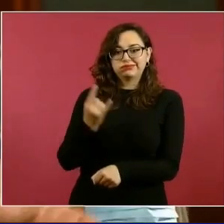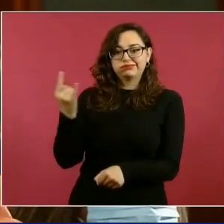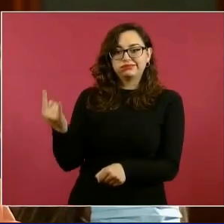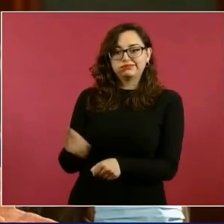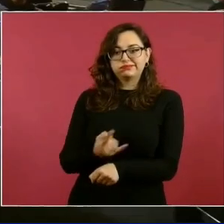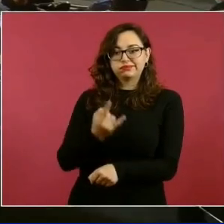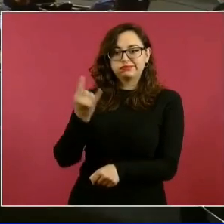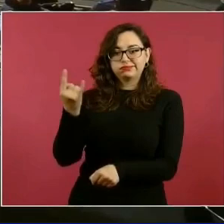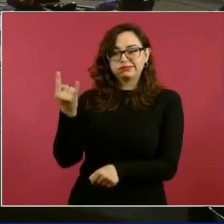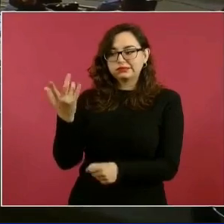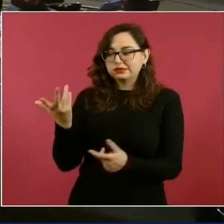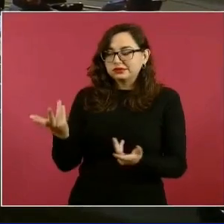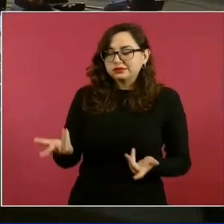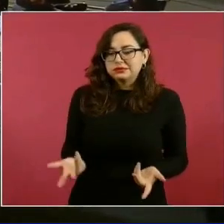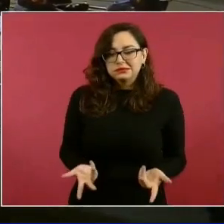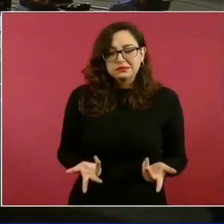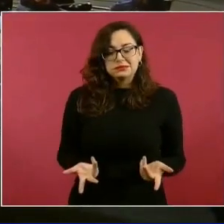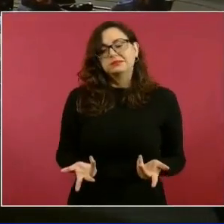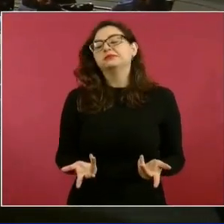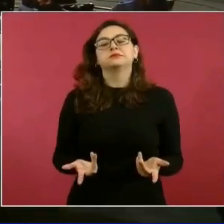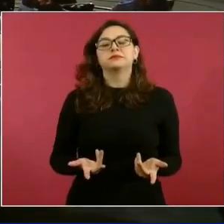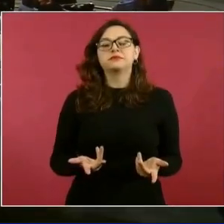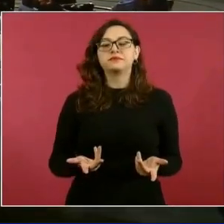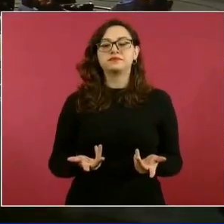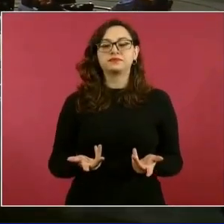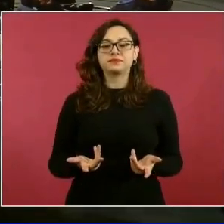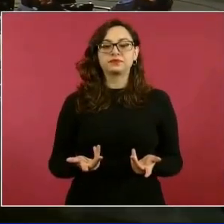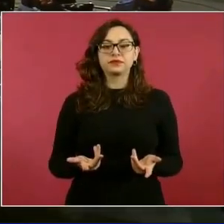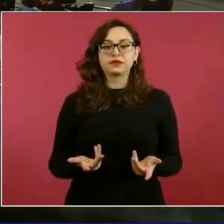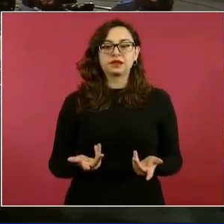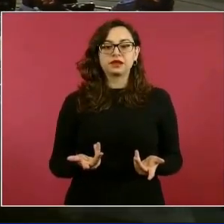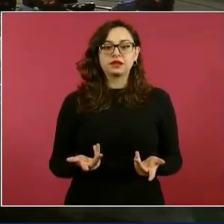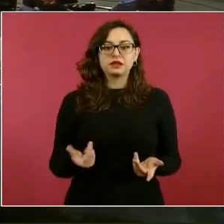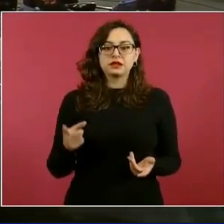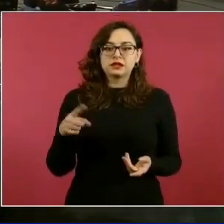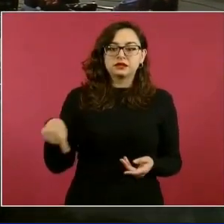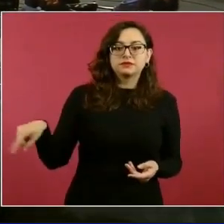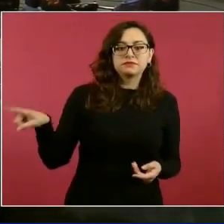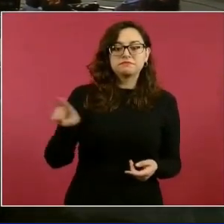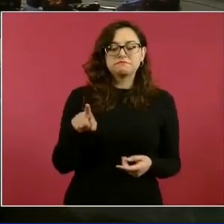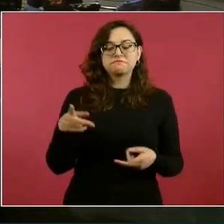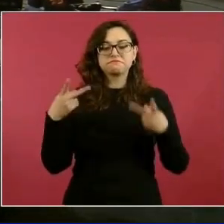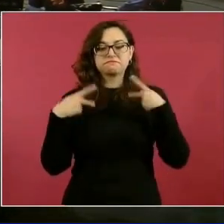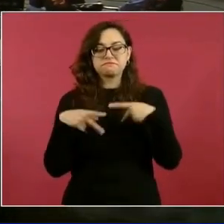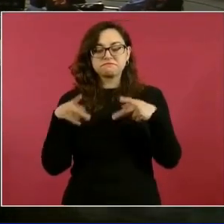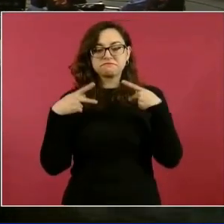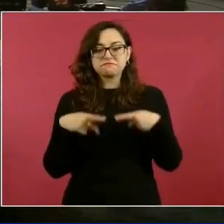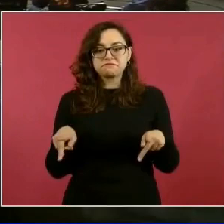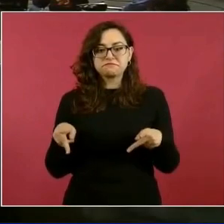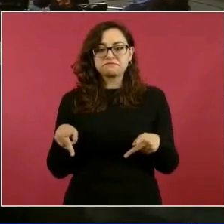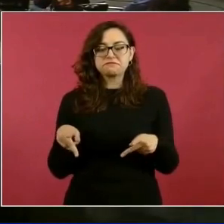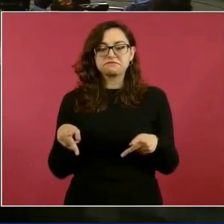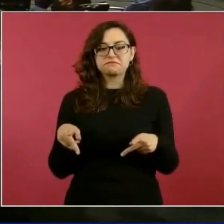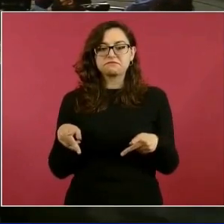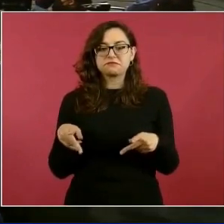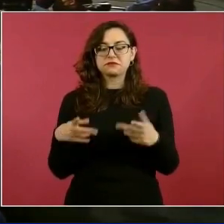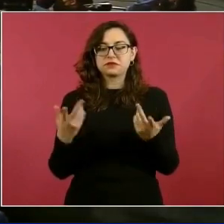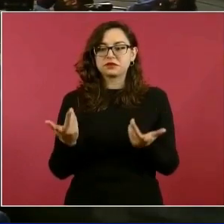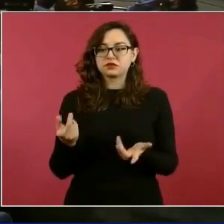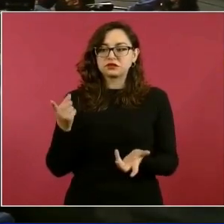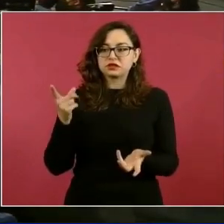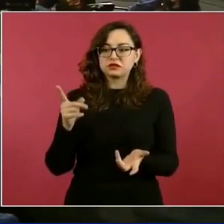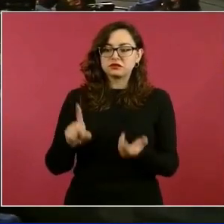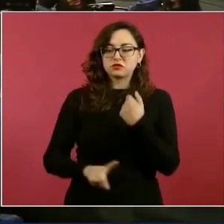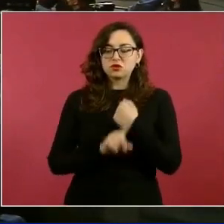su ineficiencia la cargan gente que tiene problemas